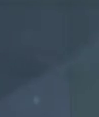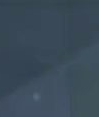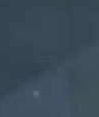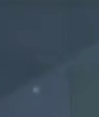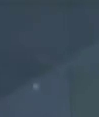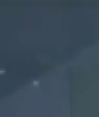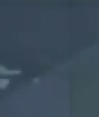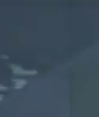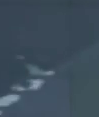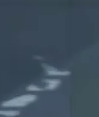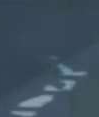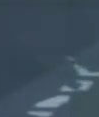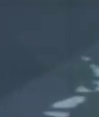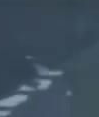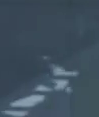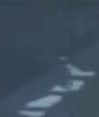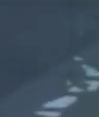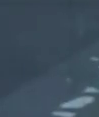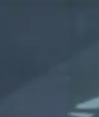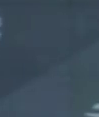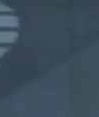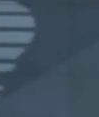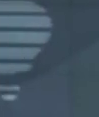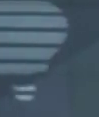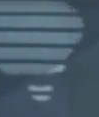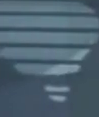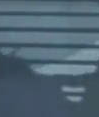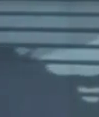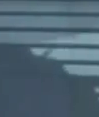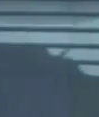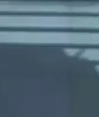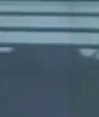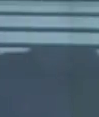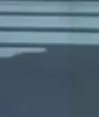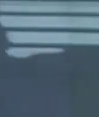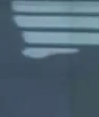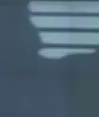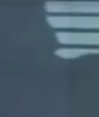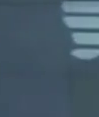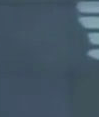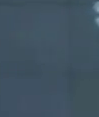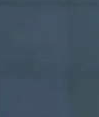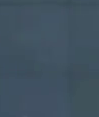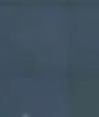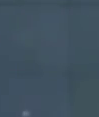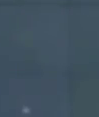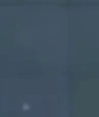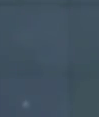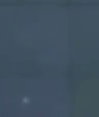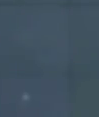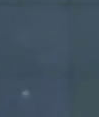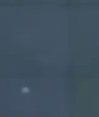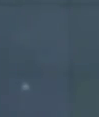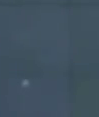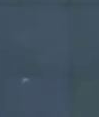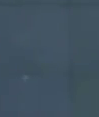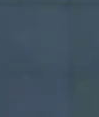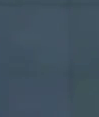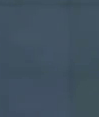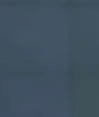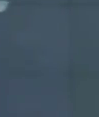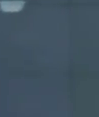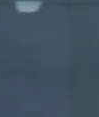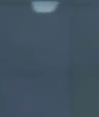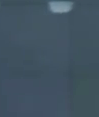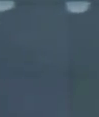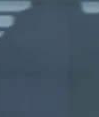A las 11:43 minutos de la mañana vamos a trasladarnos a la sede del Ministerio Público en Parque Carabobo, donde el fiscal general Tarek William Saab